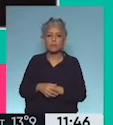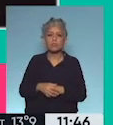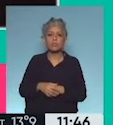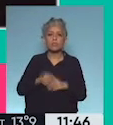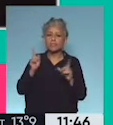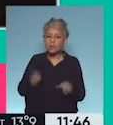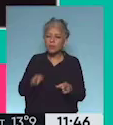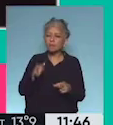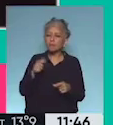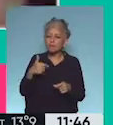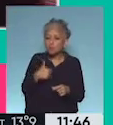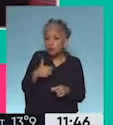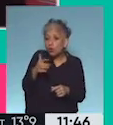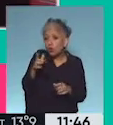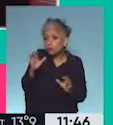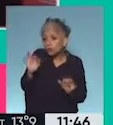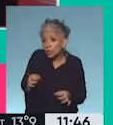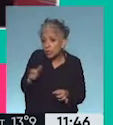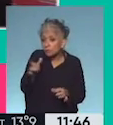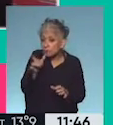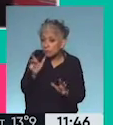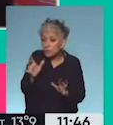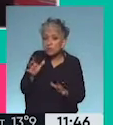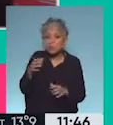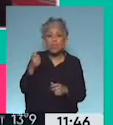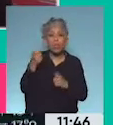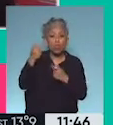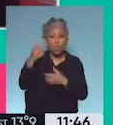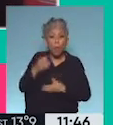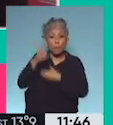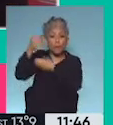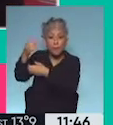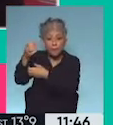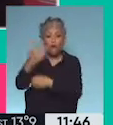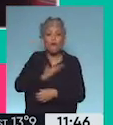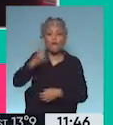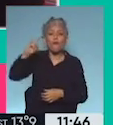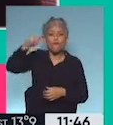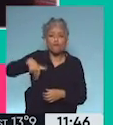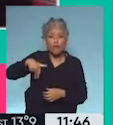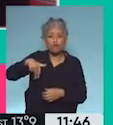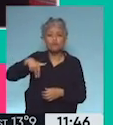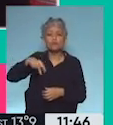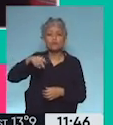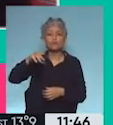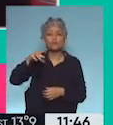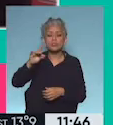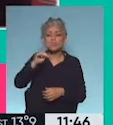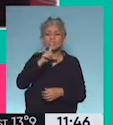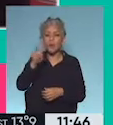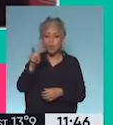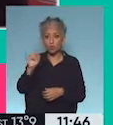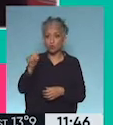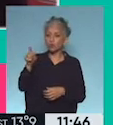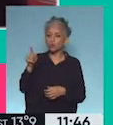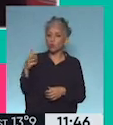tengo entendido de que han recibido un premio de FUNTV. Sí, Funtv es una fundación muy prestigiosa que hace